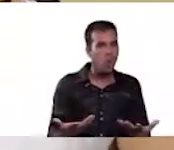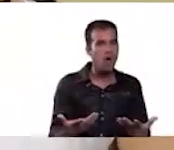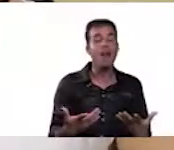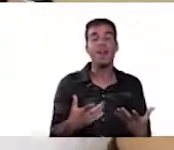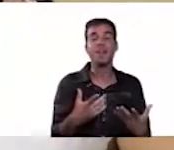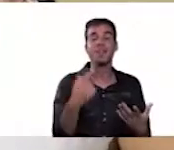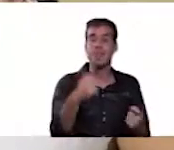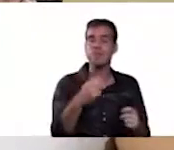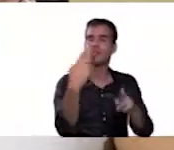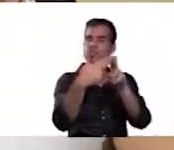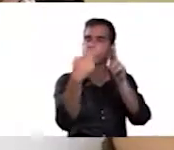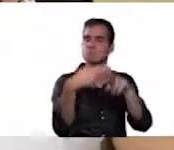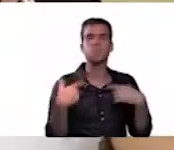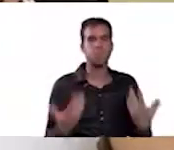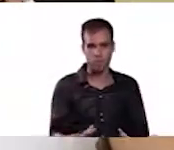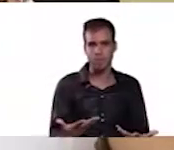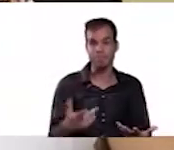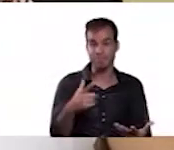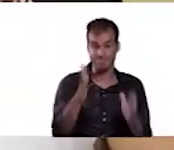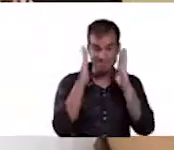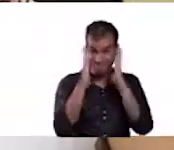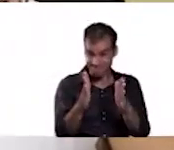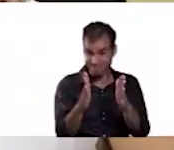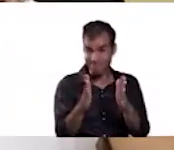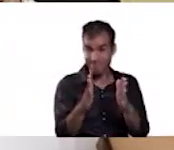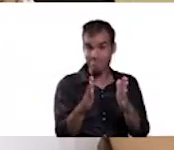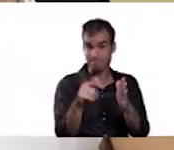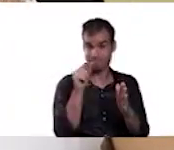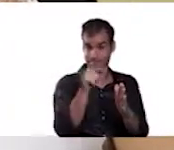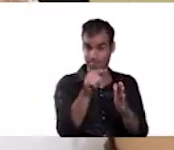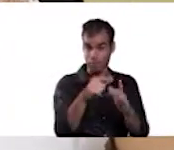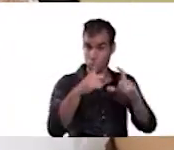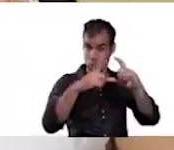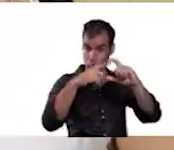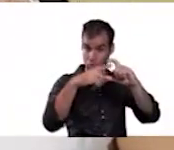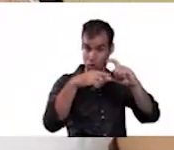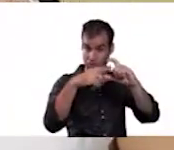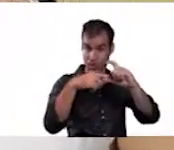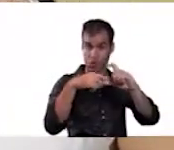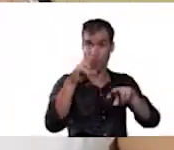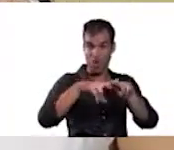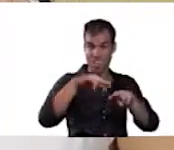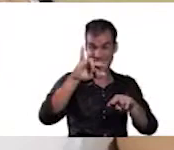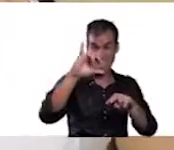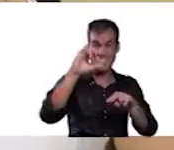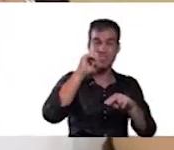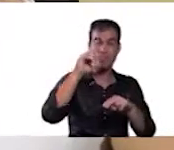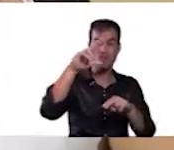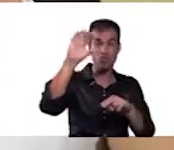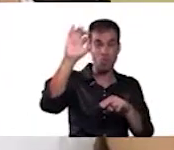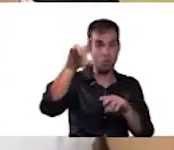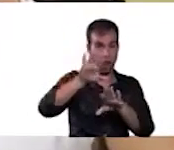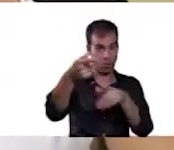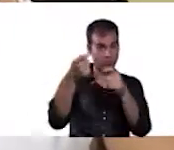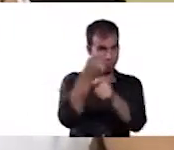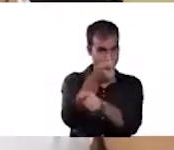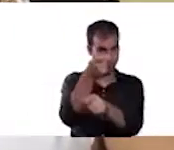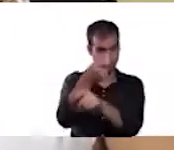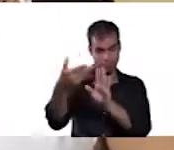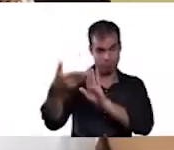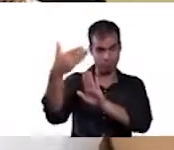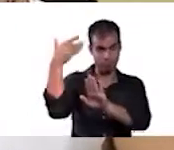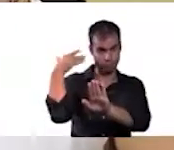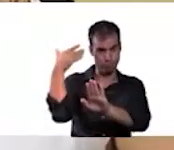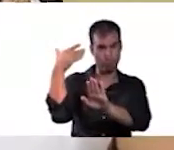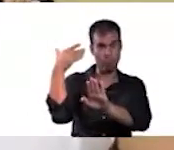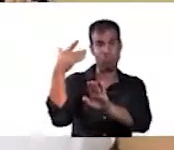a centrar? Ya se asume que lo referente a los contenidos de los hidrocarburos ustedes lo dieron en el periodo en que estuvieron en el